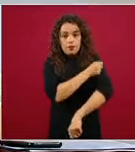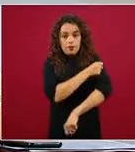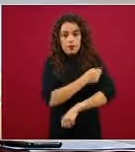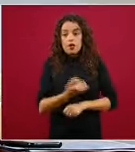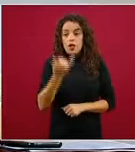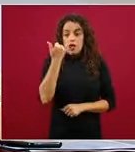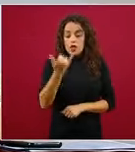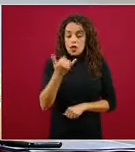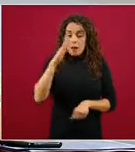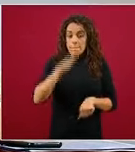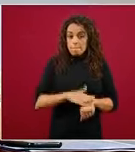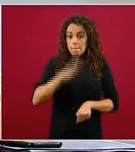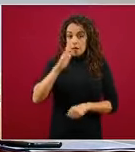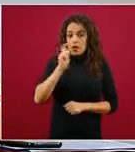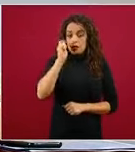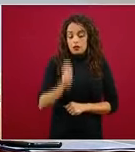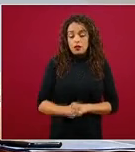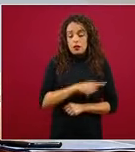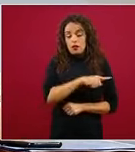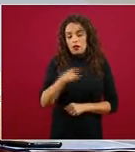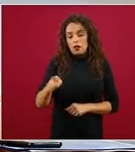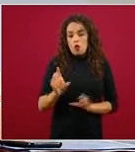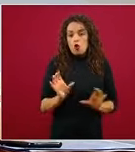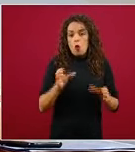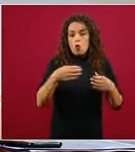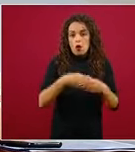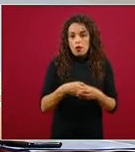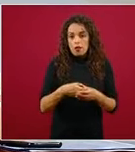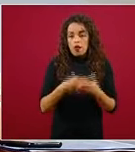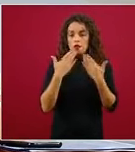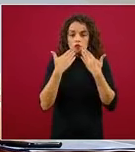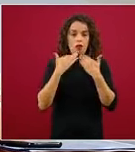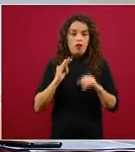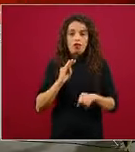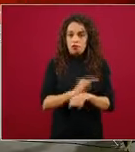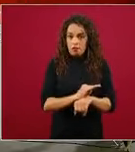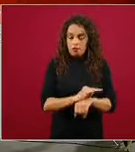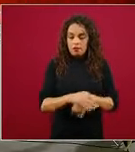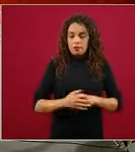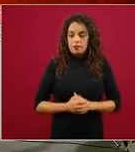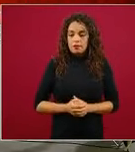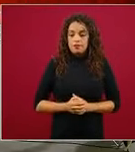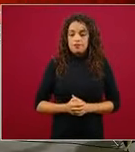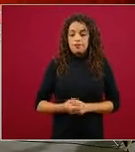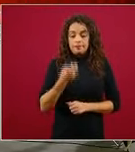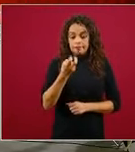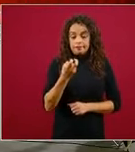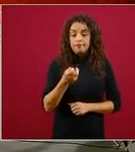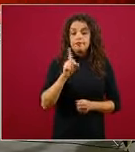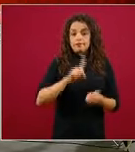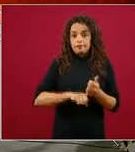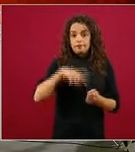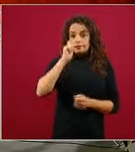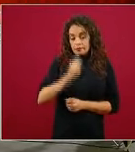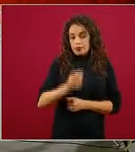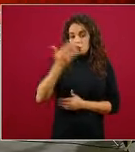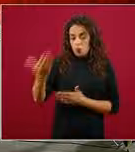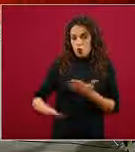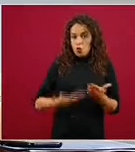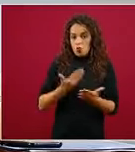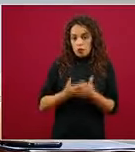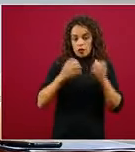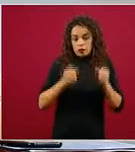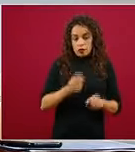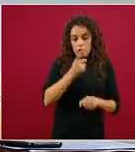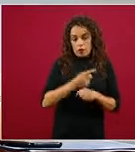más vulnerables. Y esto está de acuerdo a la propuesta de resolución para asegurar el acceso global a